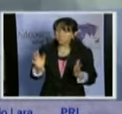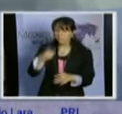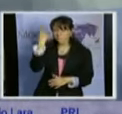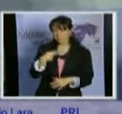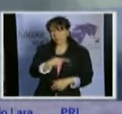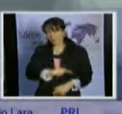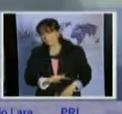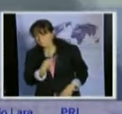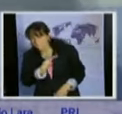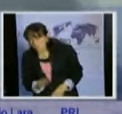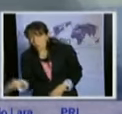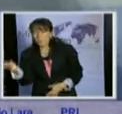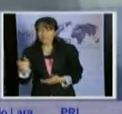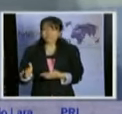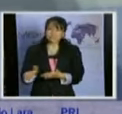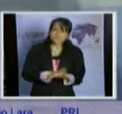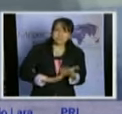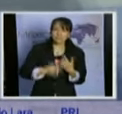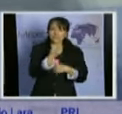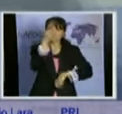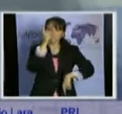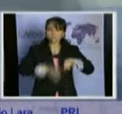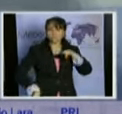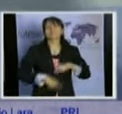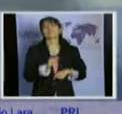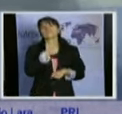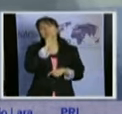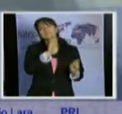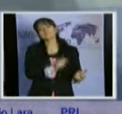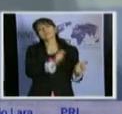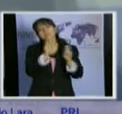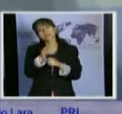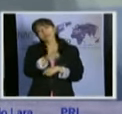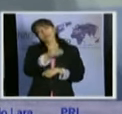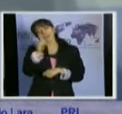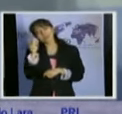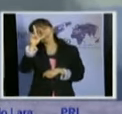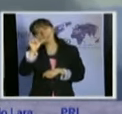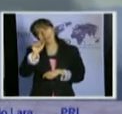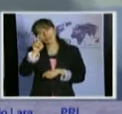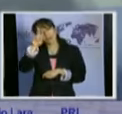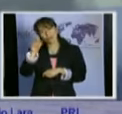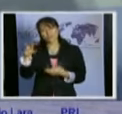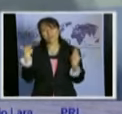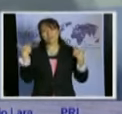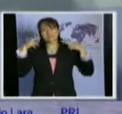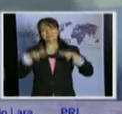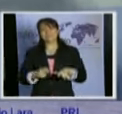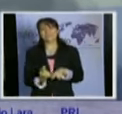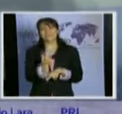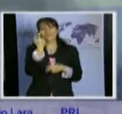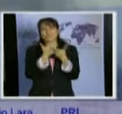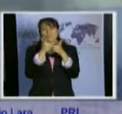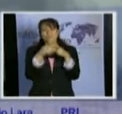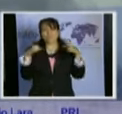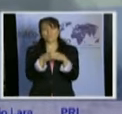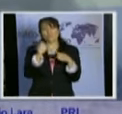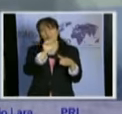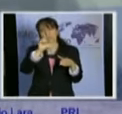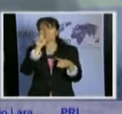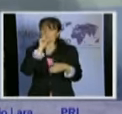Laura, por supuesto, Laura, muchas gracias, que representó a una de las organizaciones de la sociedad civil, pero que además ella es coordinadora de